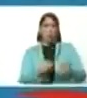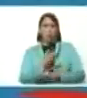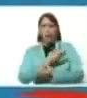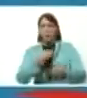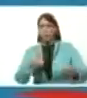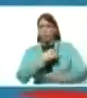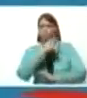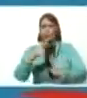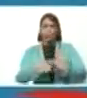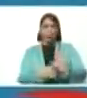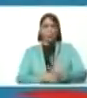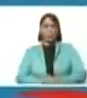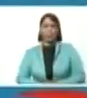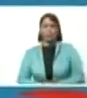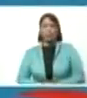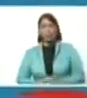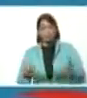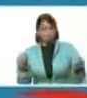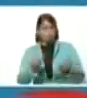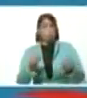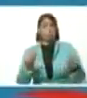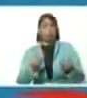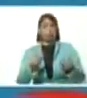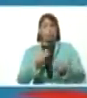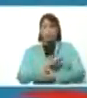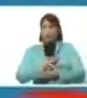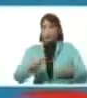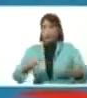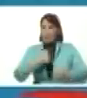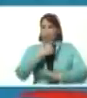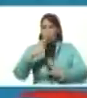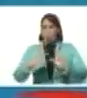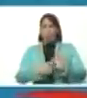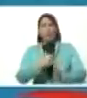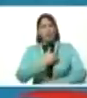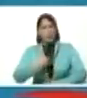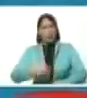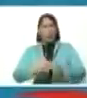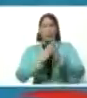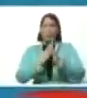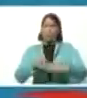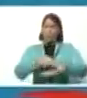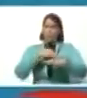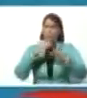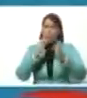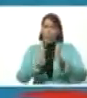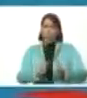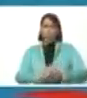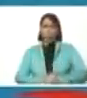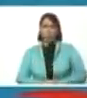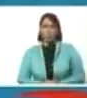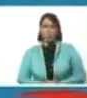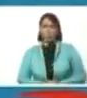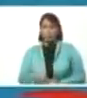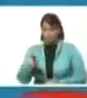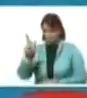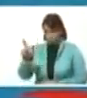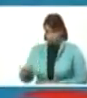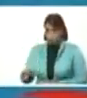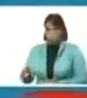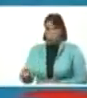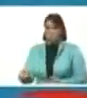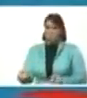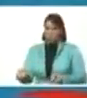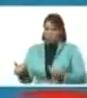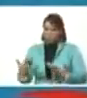total. De verdad que un éxito total. Yo quisiera, Ali Padrón, ministro, compañero, que tú nos hagas